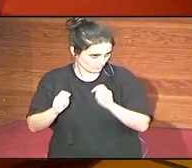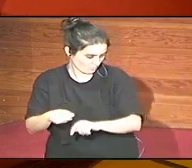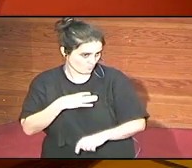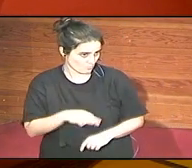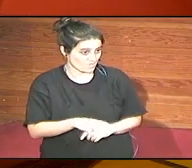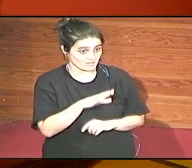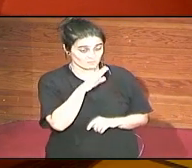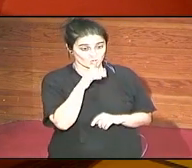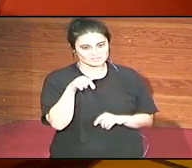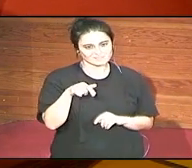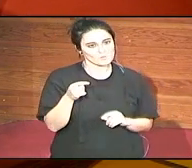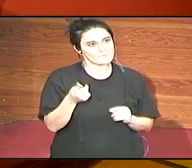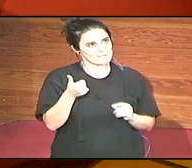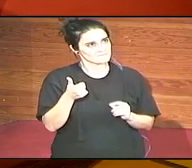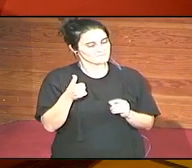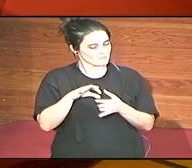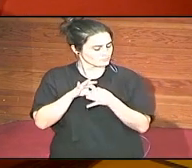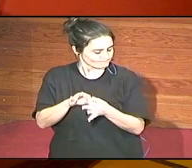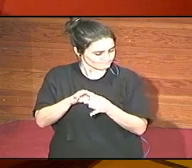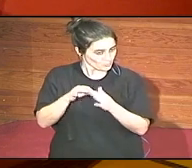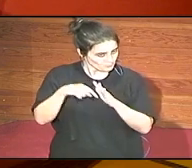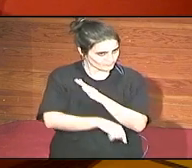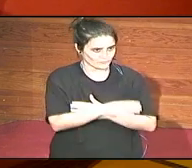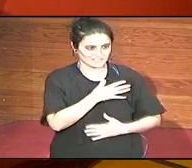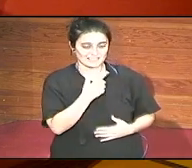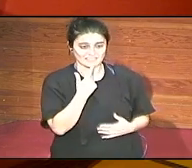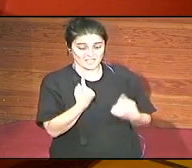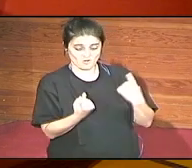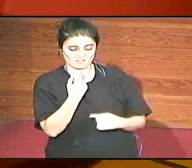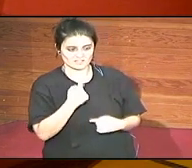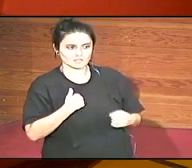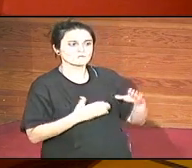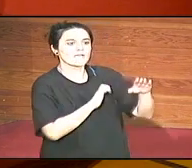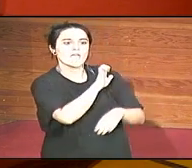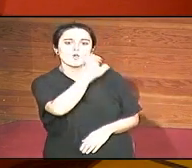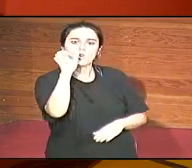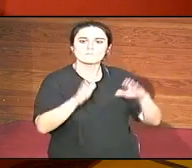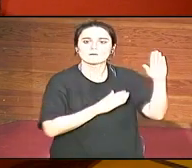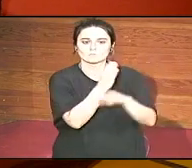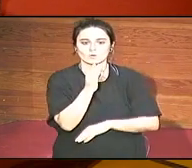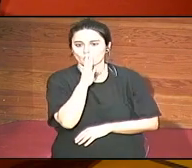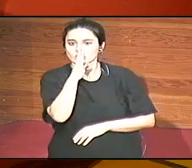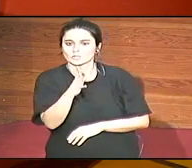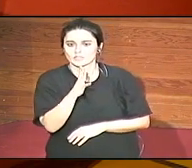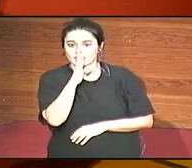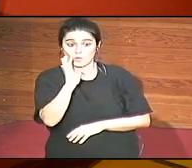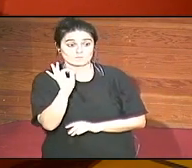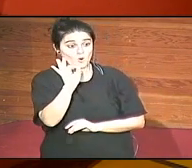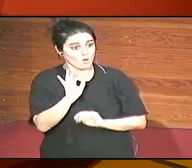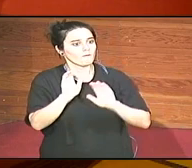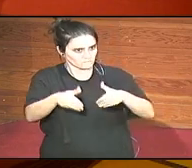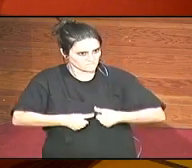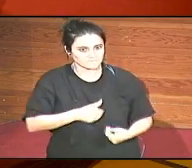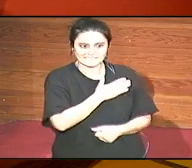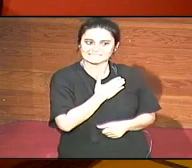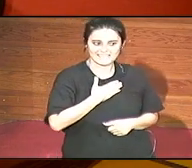migración de raíces muy profundas te decía no yo estoy 4 o 5 años en europa pero después querré revolver creo que